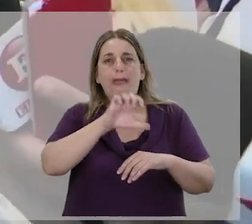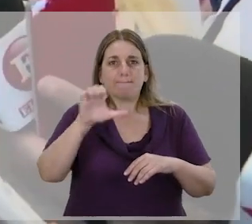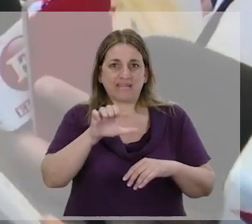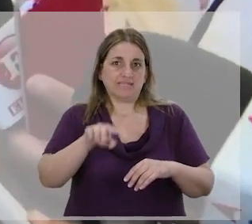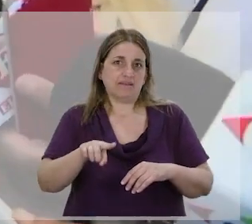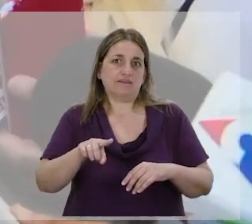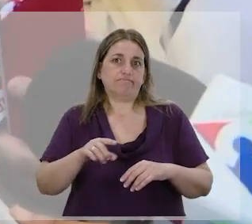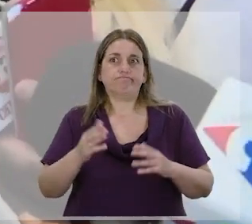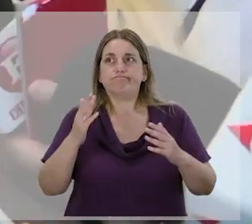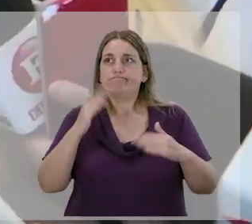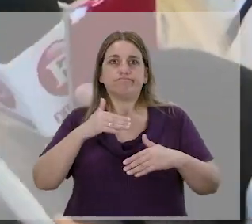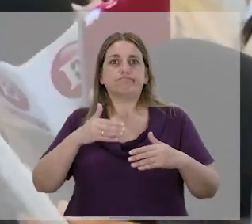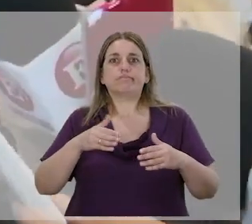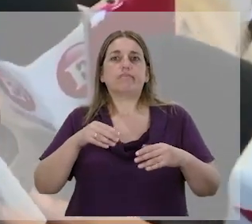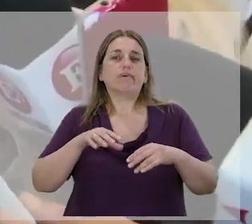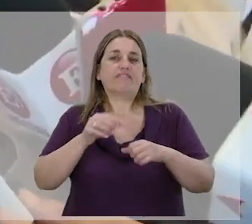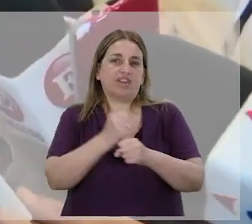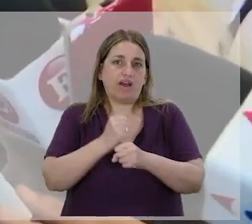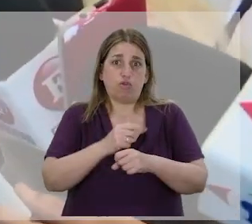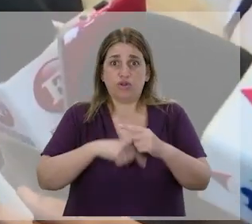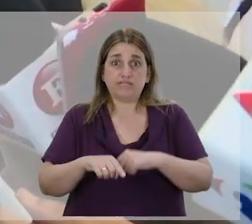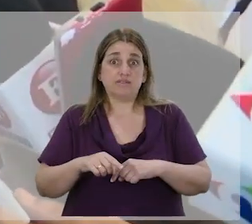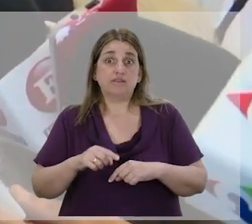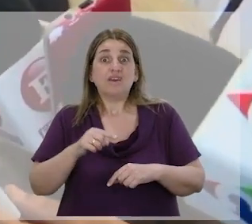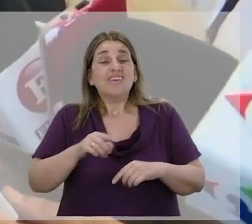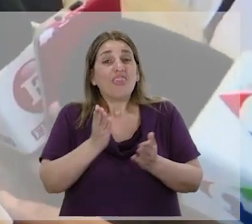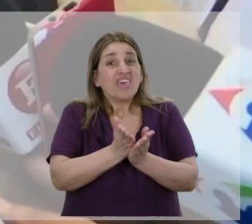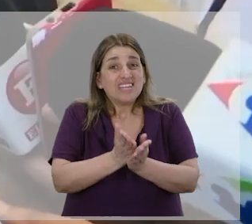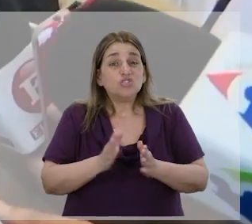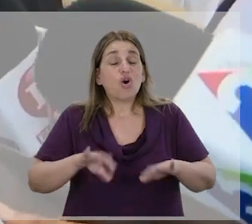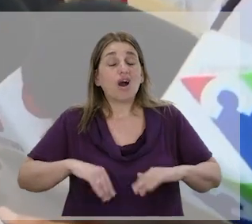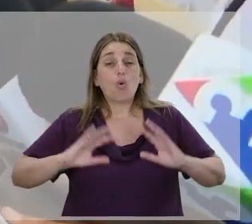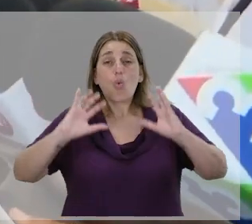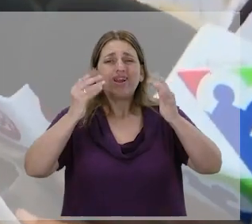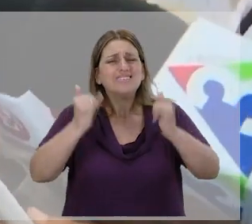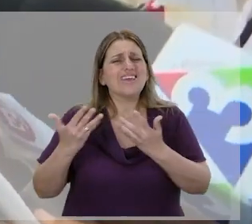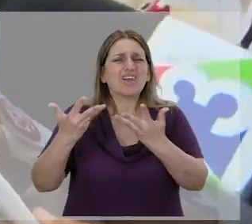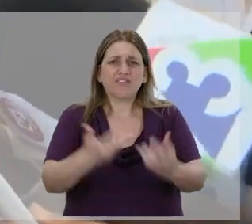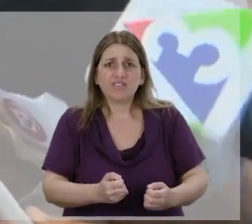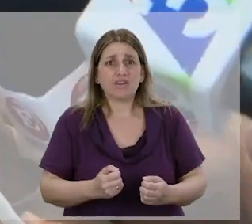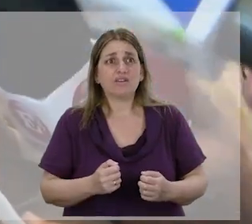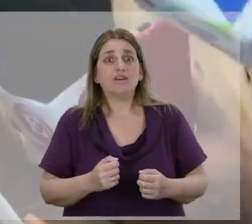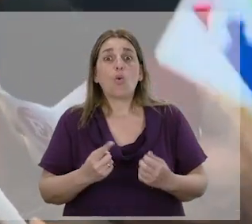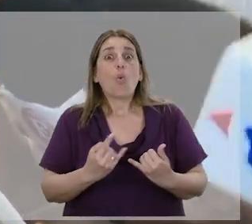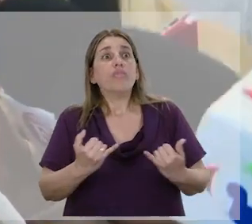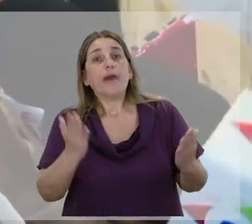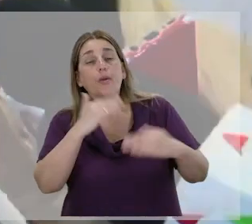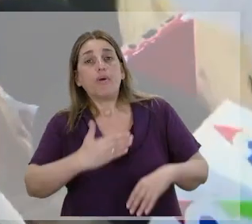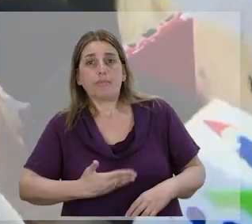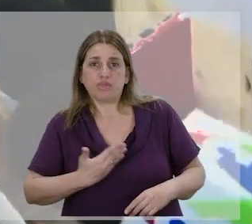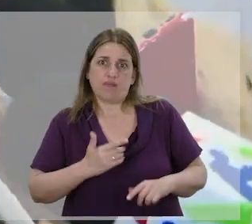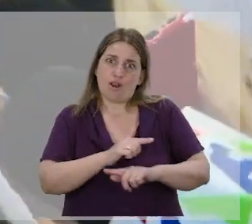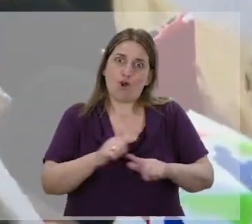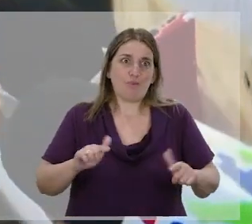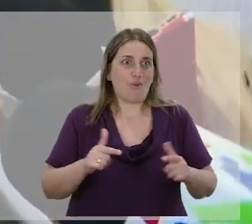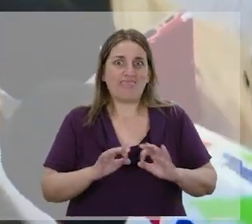ocupaciones. El derecho a huelga es un derecho a esta altura que nadie discute. Hay que defenderlo. El